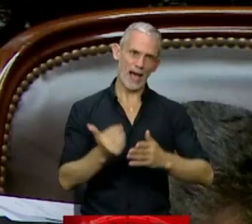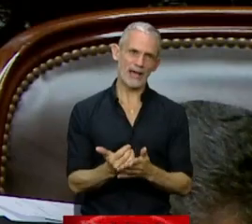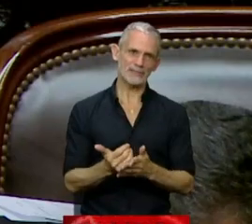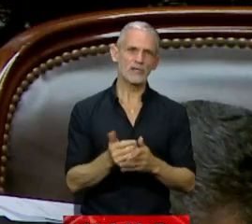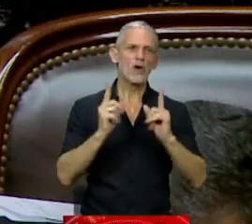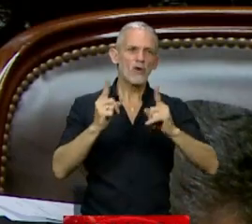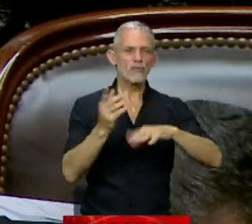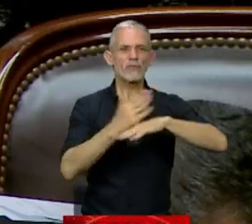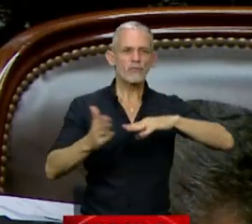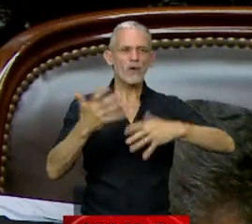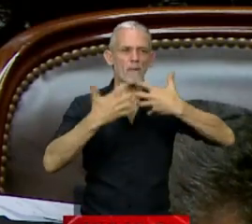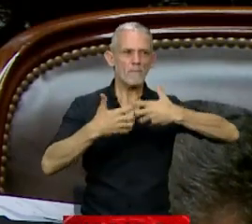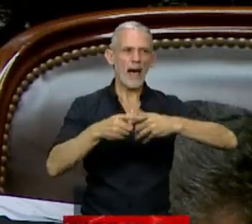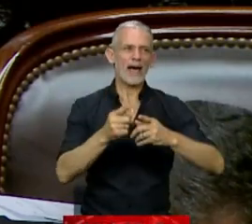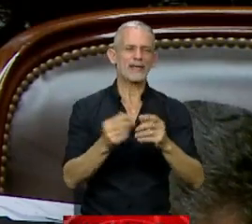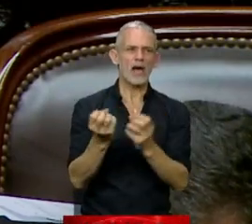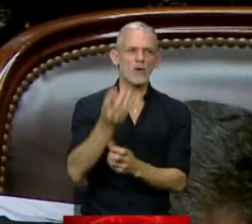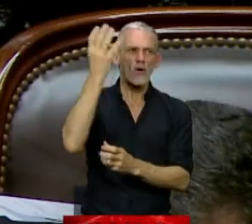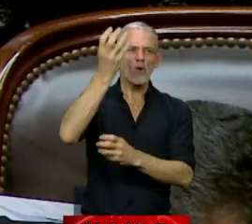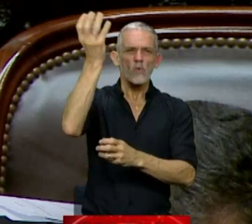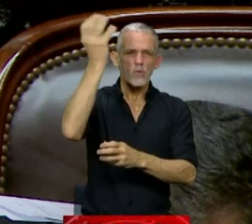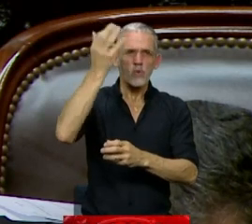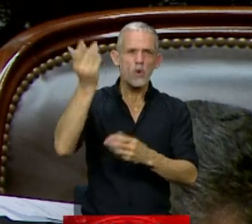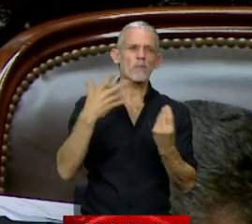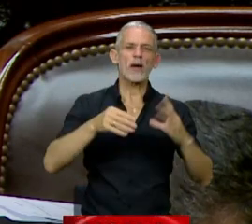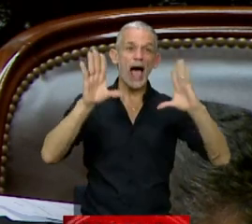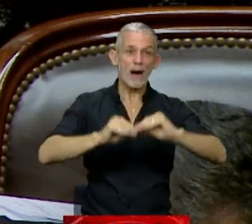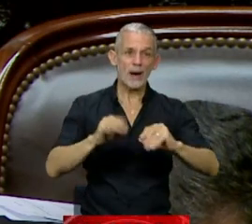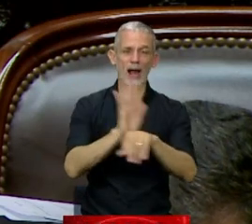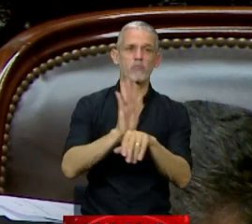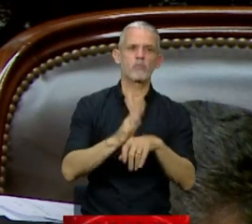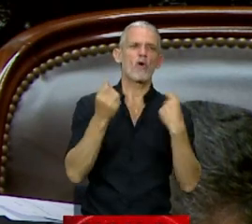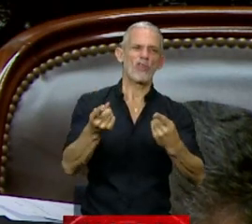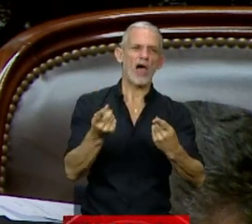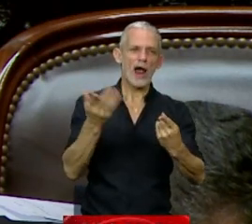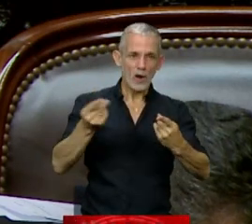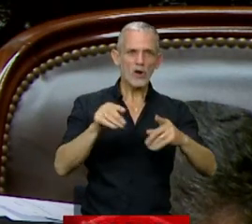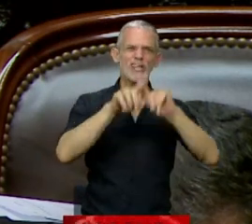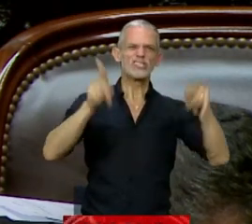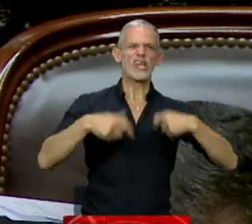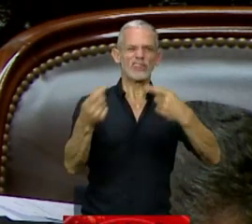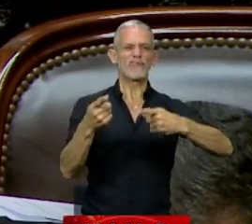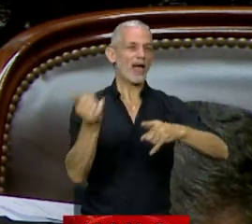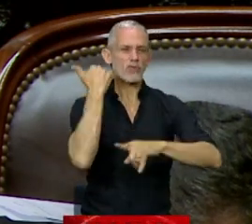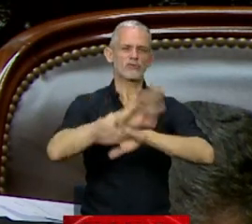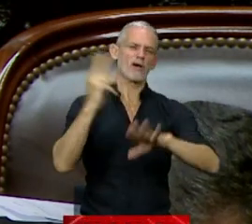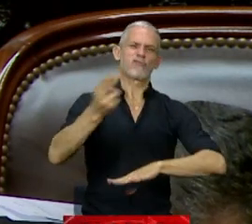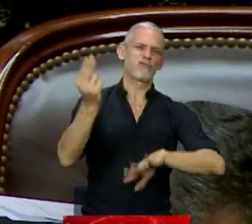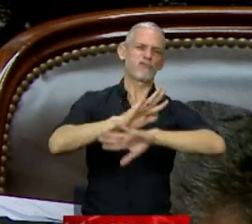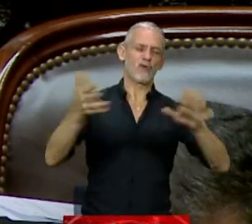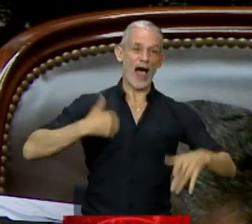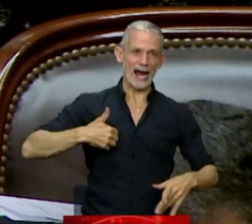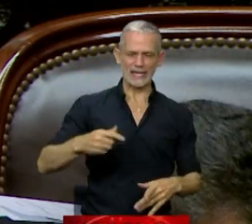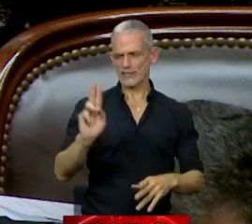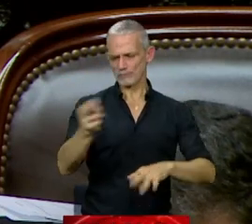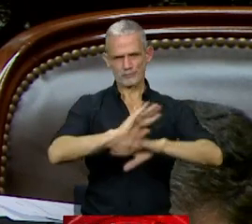manteniendo prendidas las máquinas y las chimeneas, porque apagarlas sería darle un certificado de defunción a la